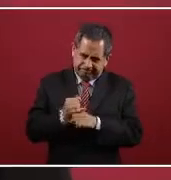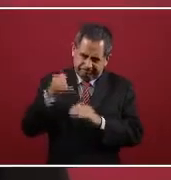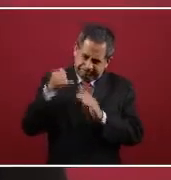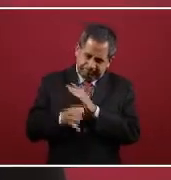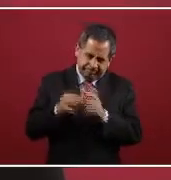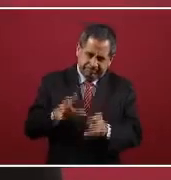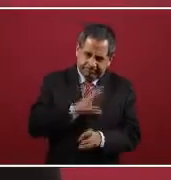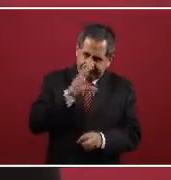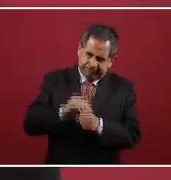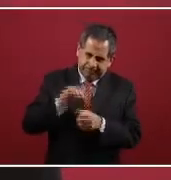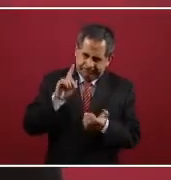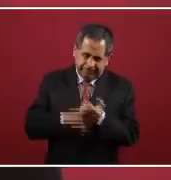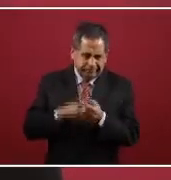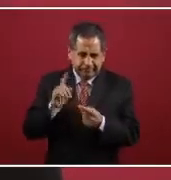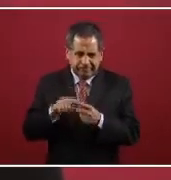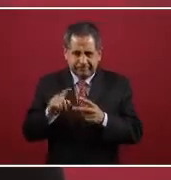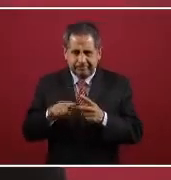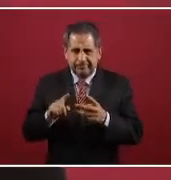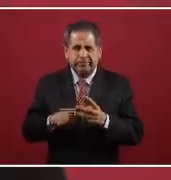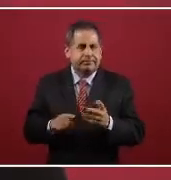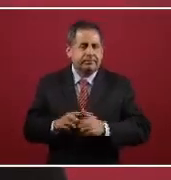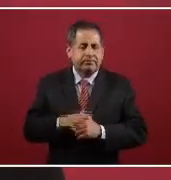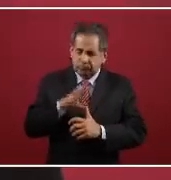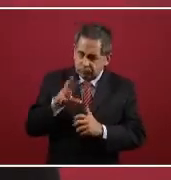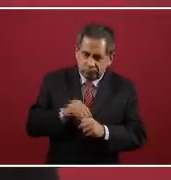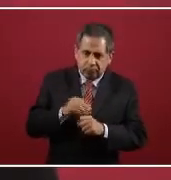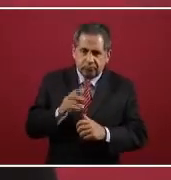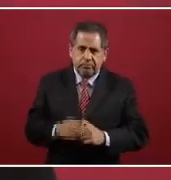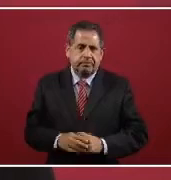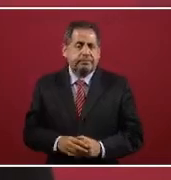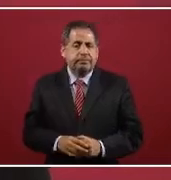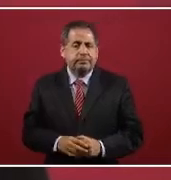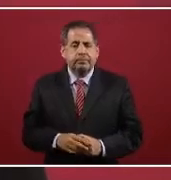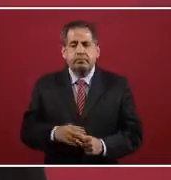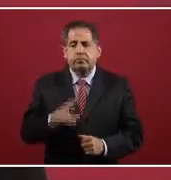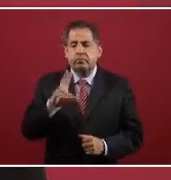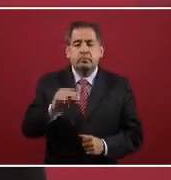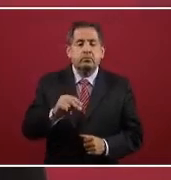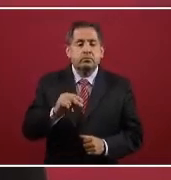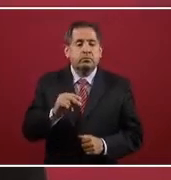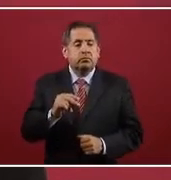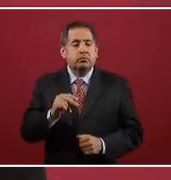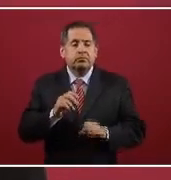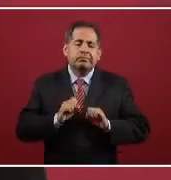absolutamente todo. No hay impunidad.